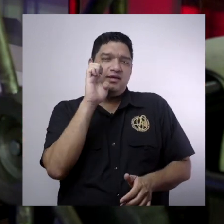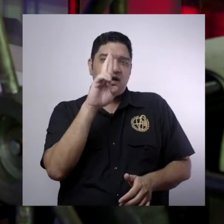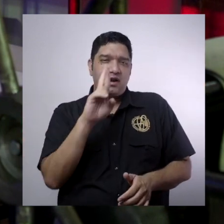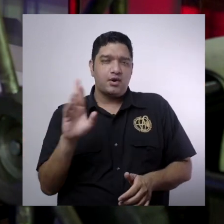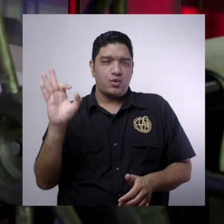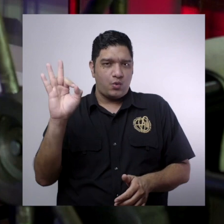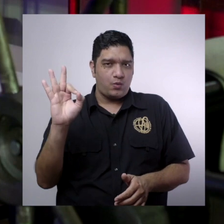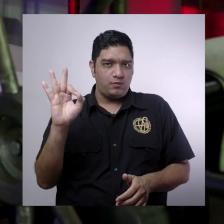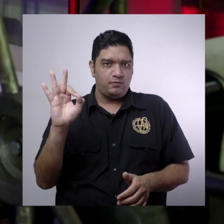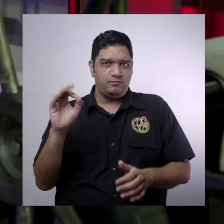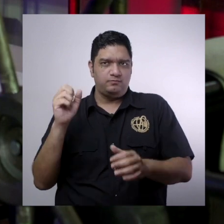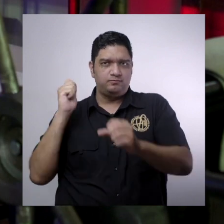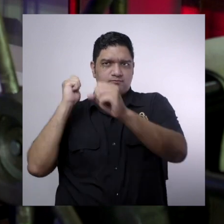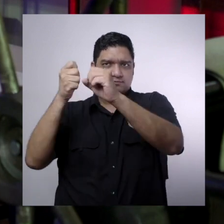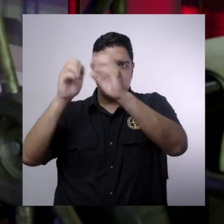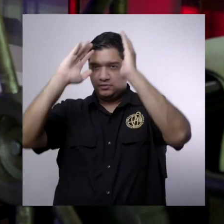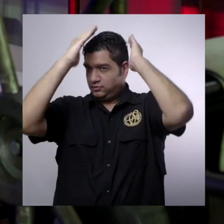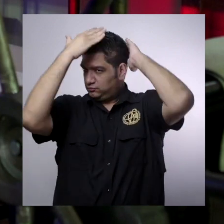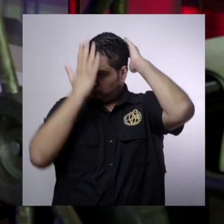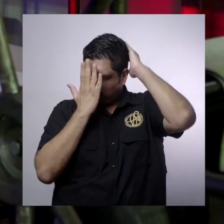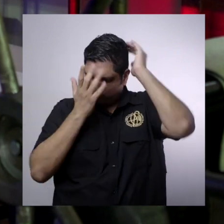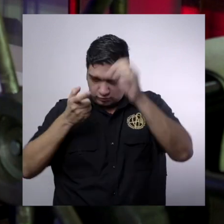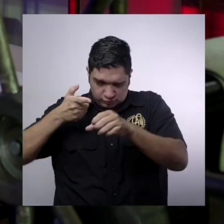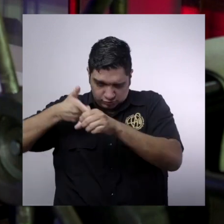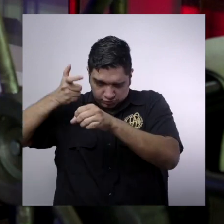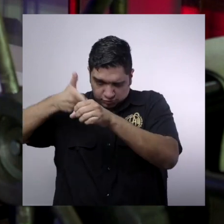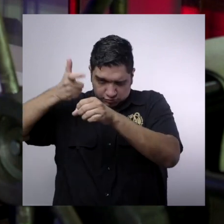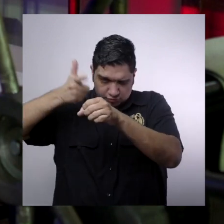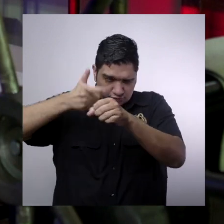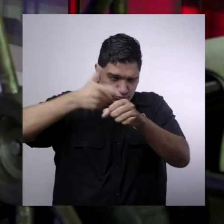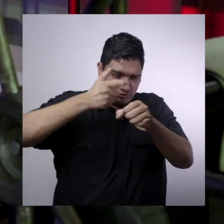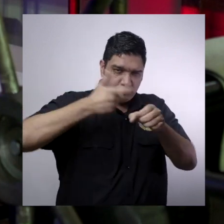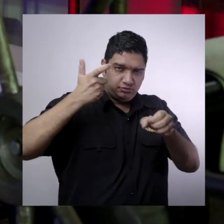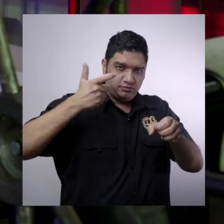Me llamaba mucho la atención las